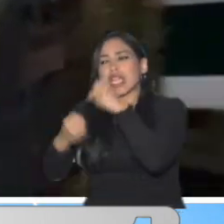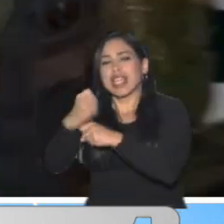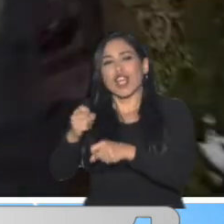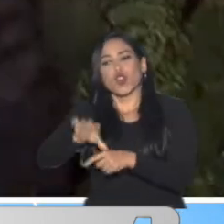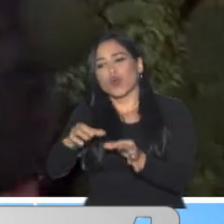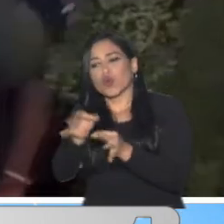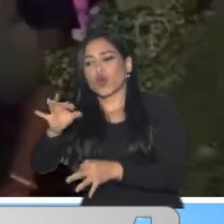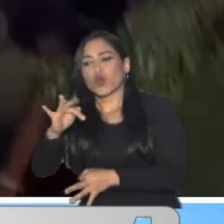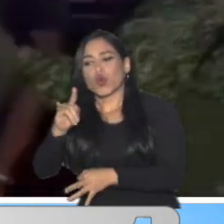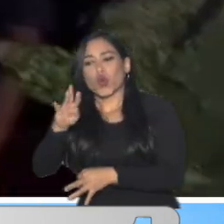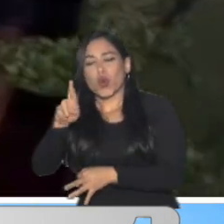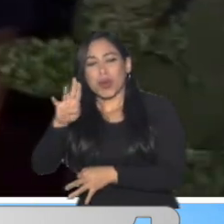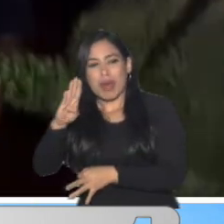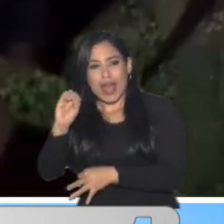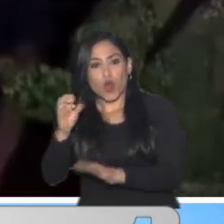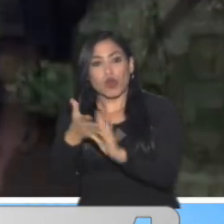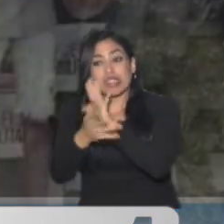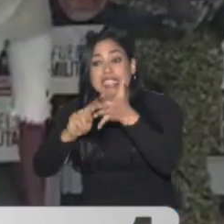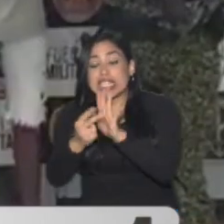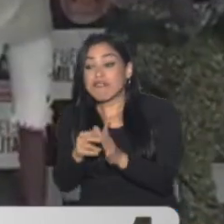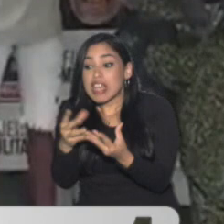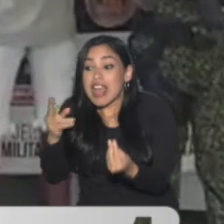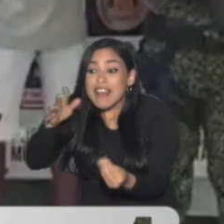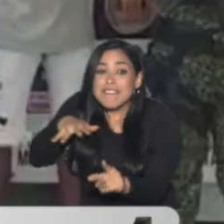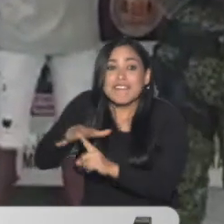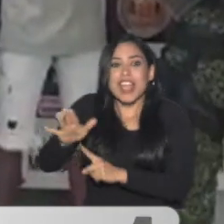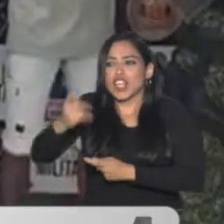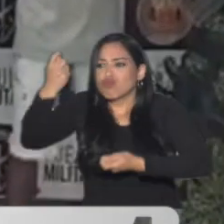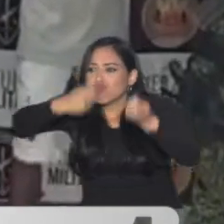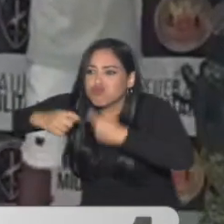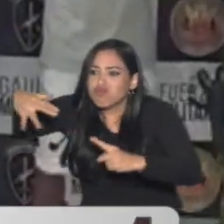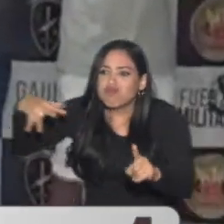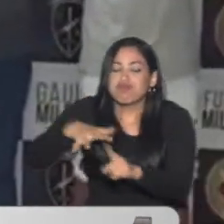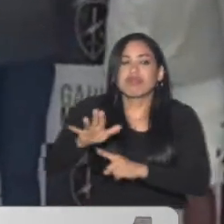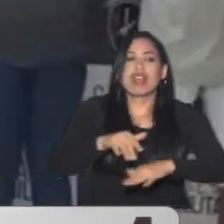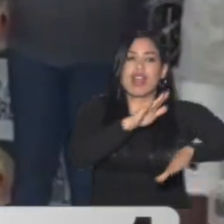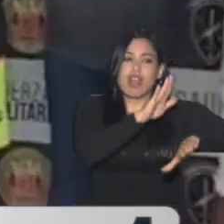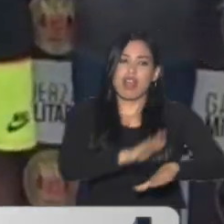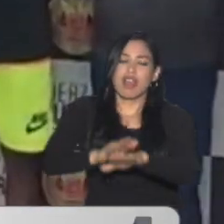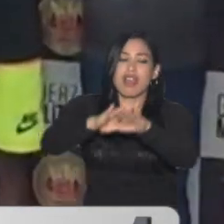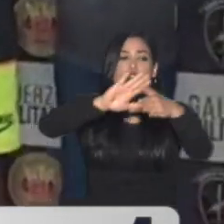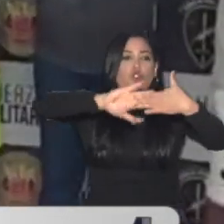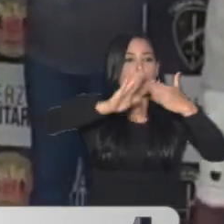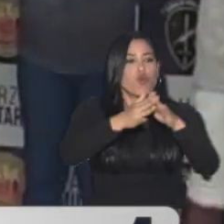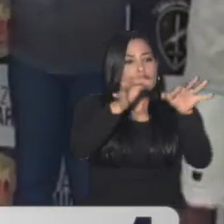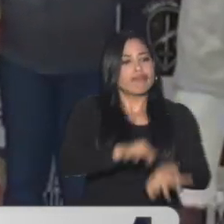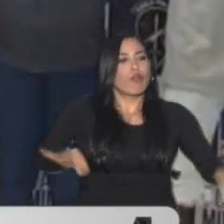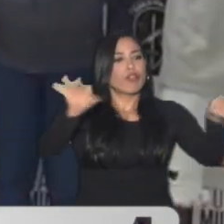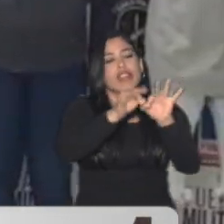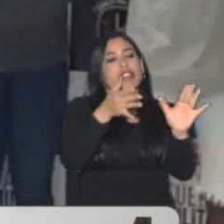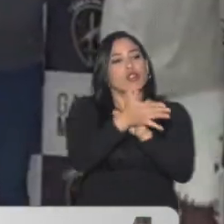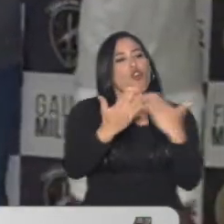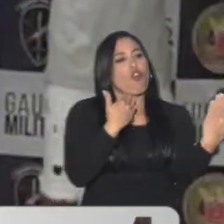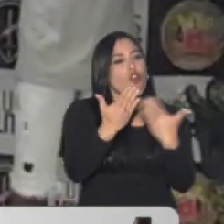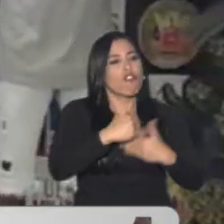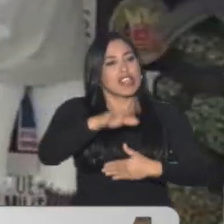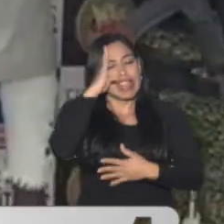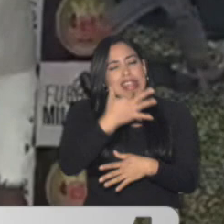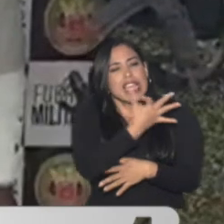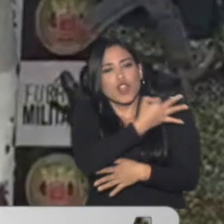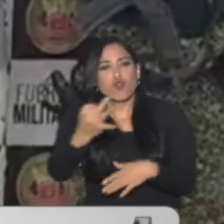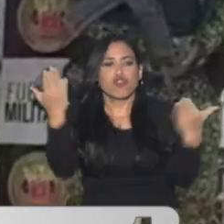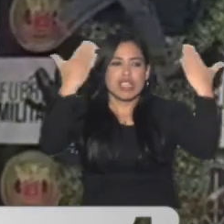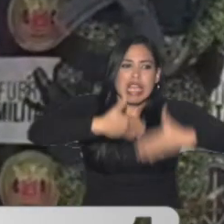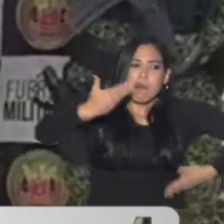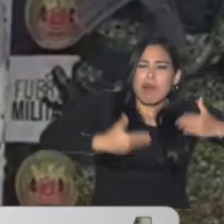turbaco es decir afectamos el crimen organizado afectamos sus finanzas y damos un mensaje a la comunidad de integralidad y sobre todo de confianza para denunciar los